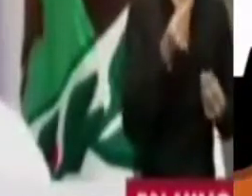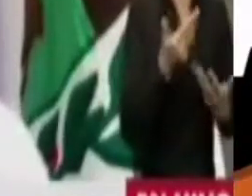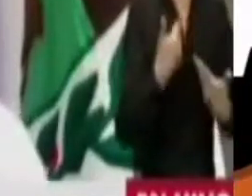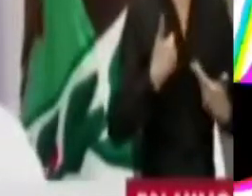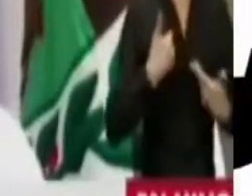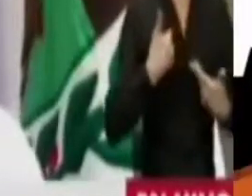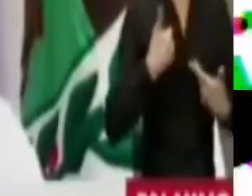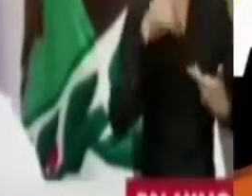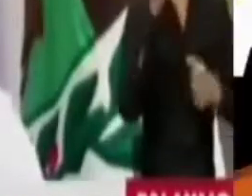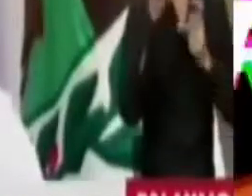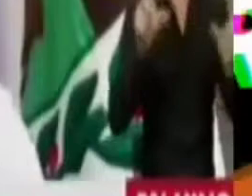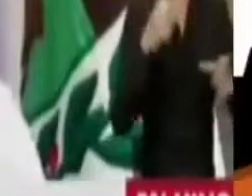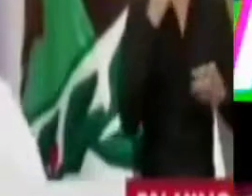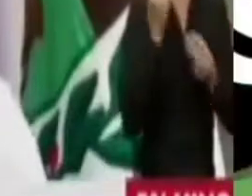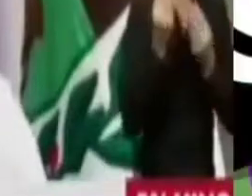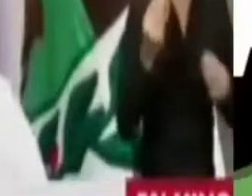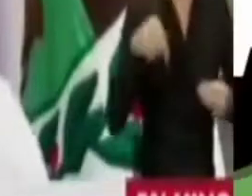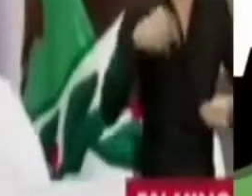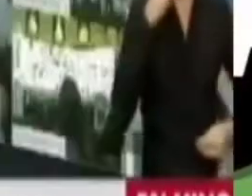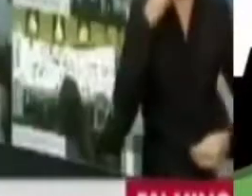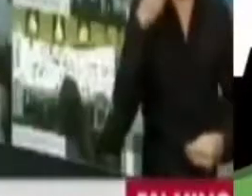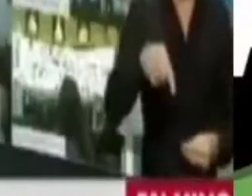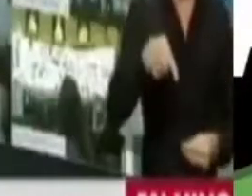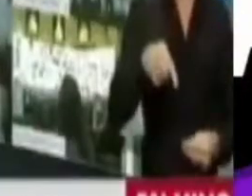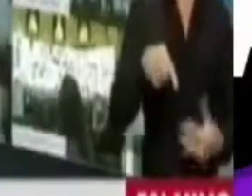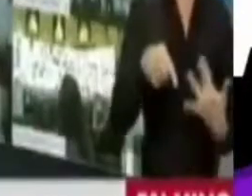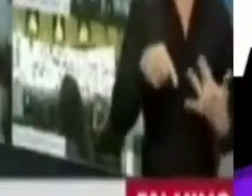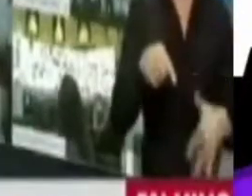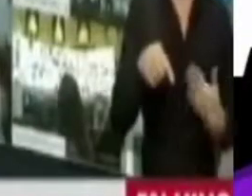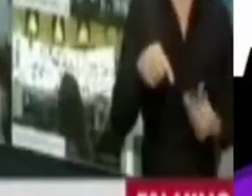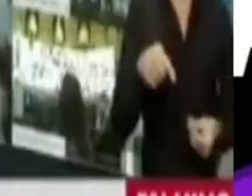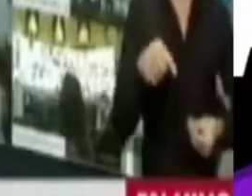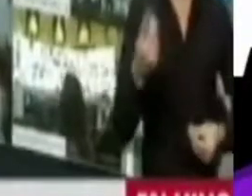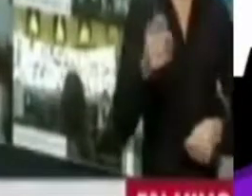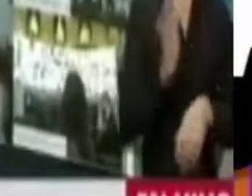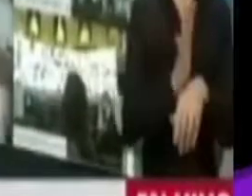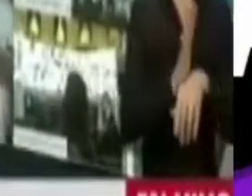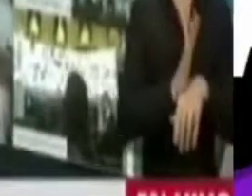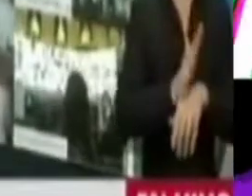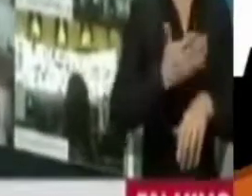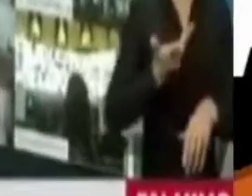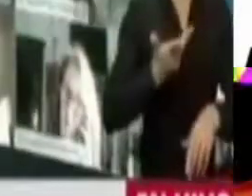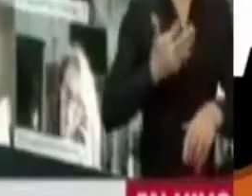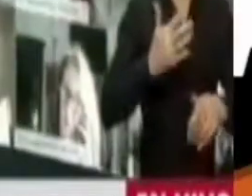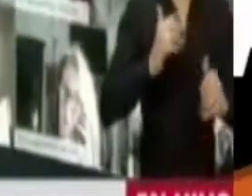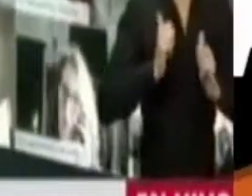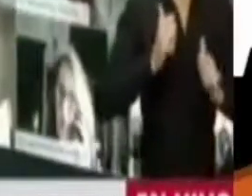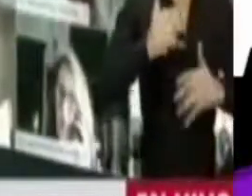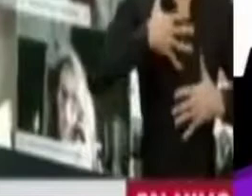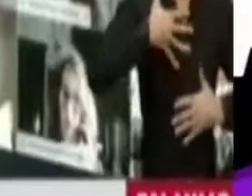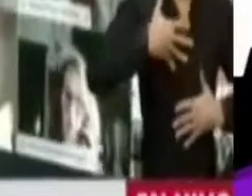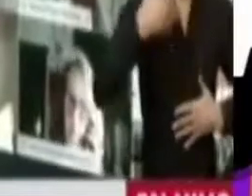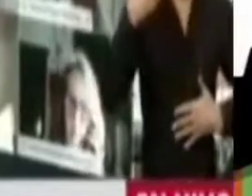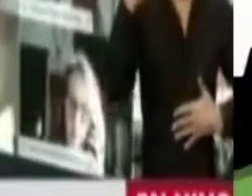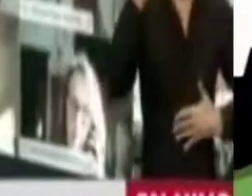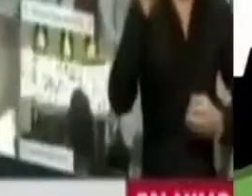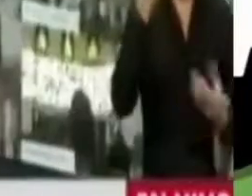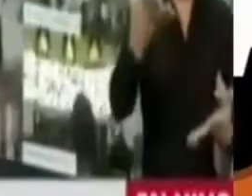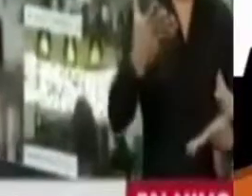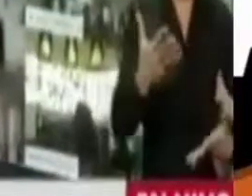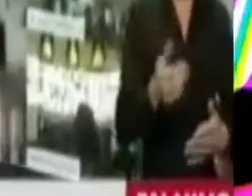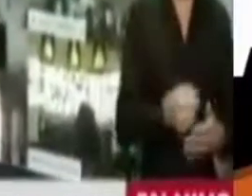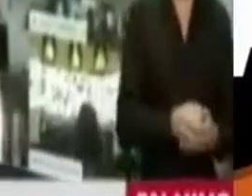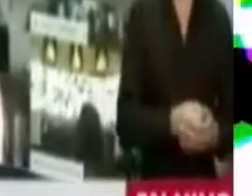maneras, el jefe de gabinete había hecho un anuncio que iban a ser 7.500 millones